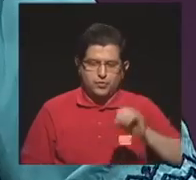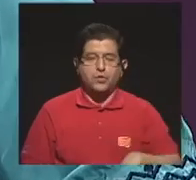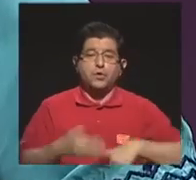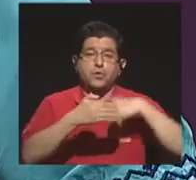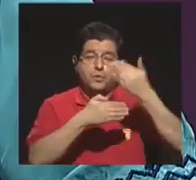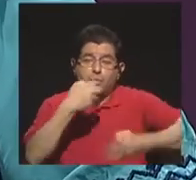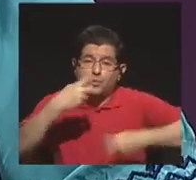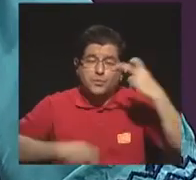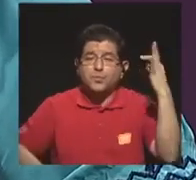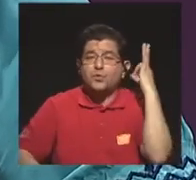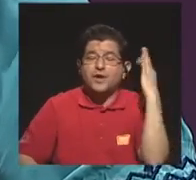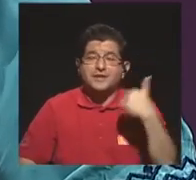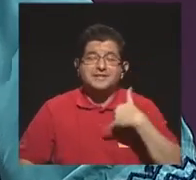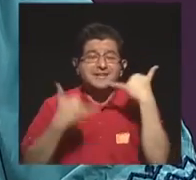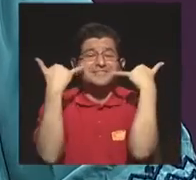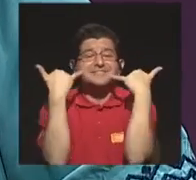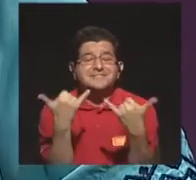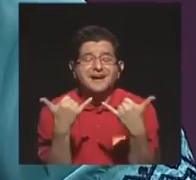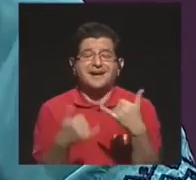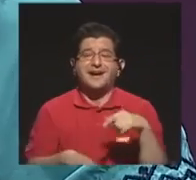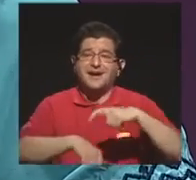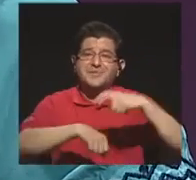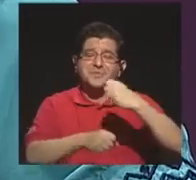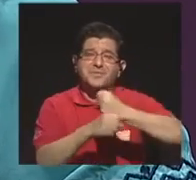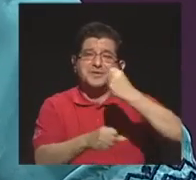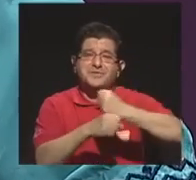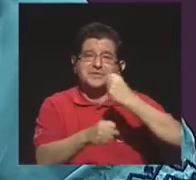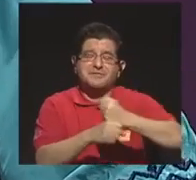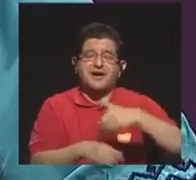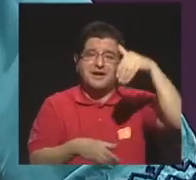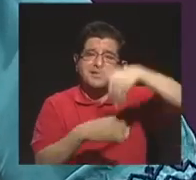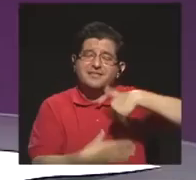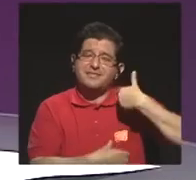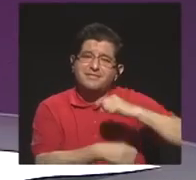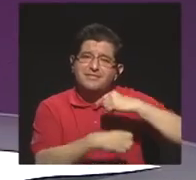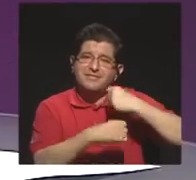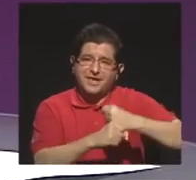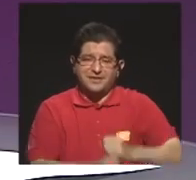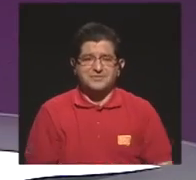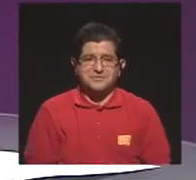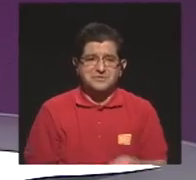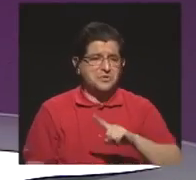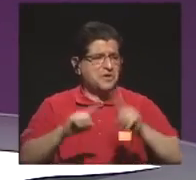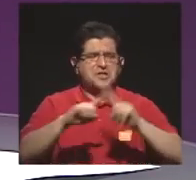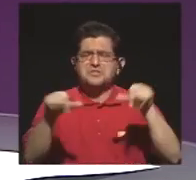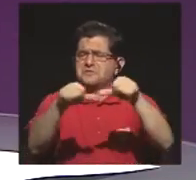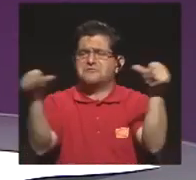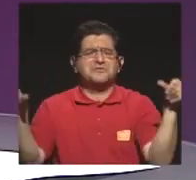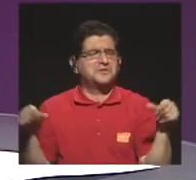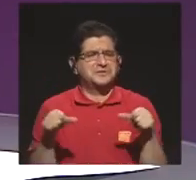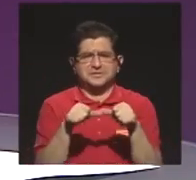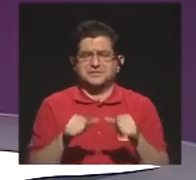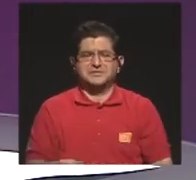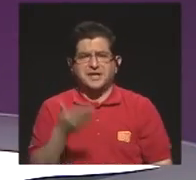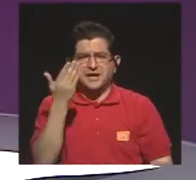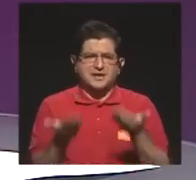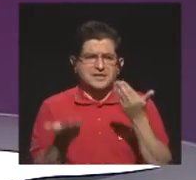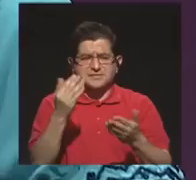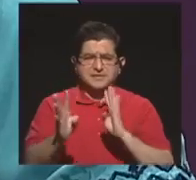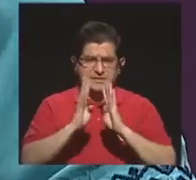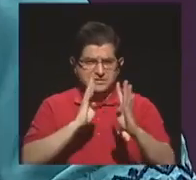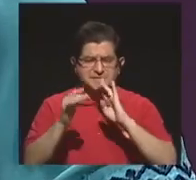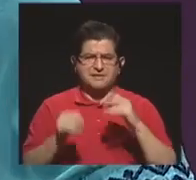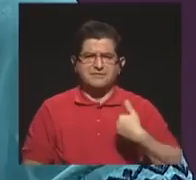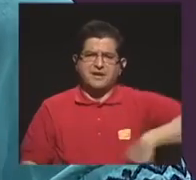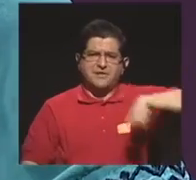problemas que tienen las mujeres cuando están en el ejercicio de su función en las municipalidades, como regidoras, como alcaldesas, y tal vez hablemos aquí de lo que